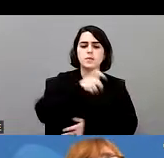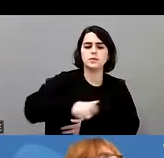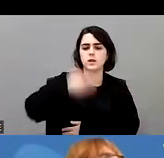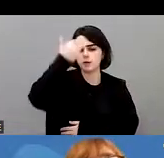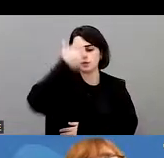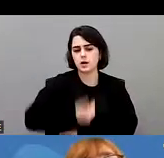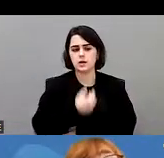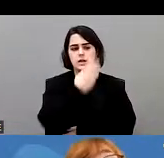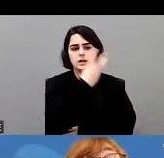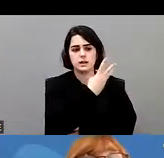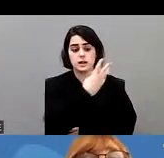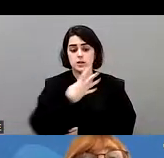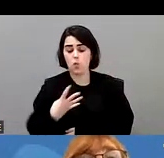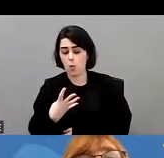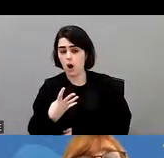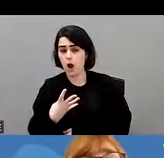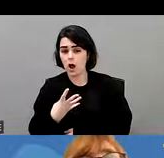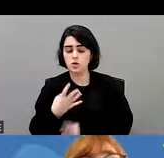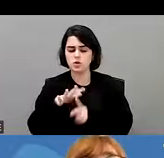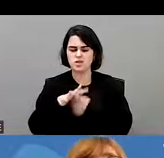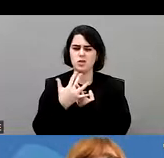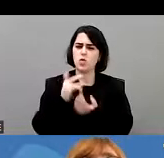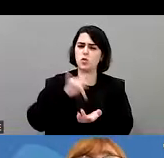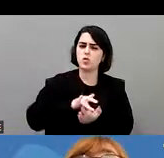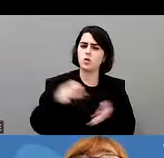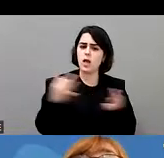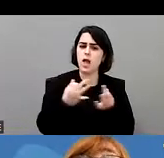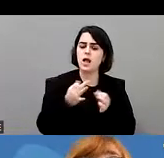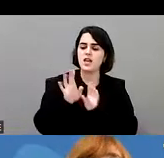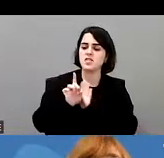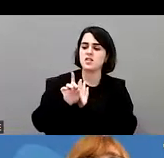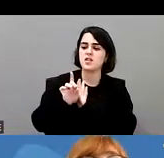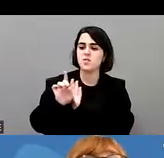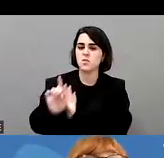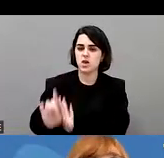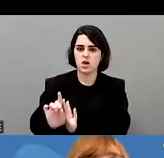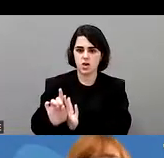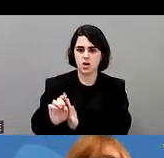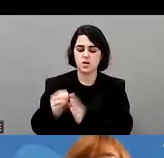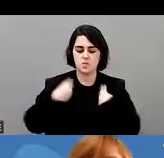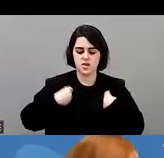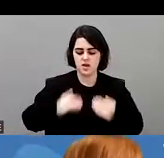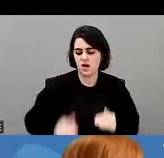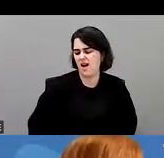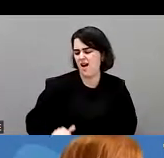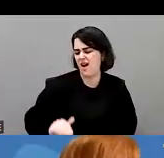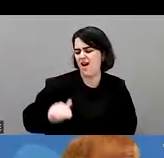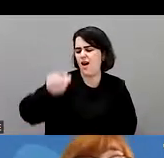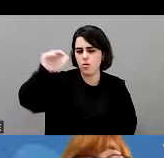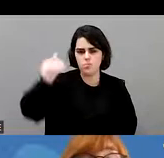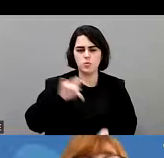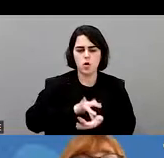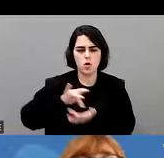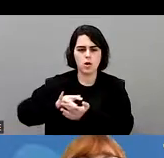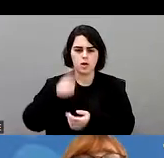con parálisis cerebral habéis vivido alguna situación de discriminación a lo largo de vuestra vida. Y además hacíamos